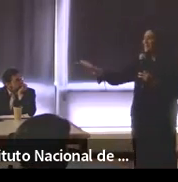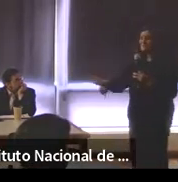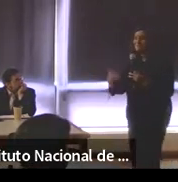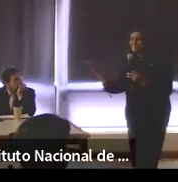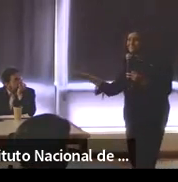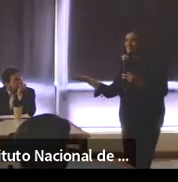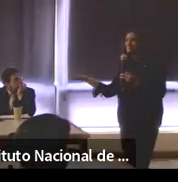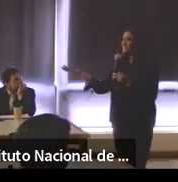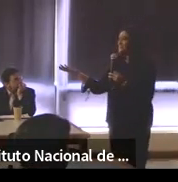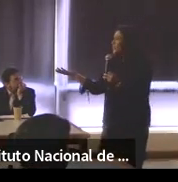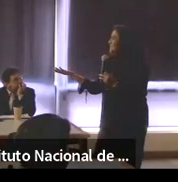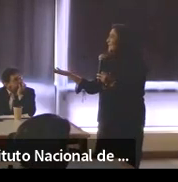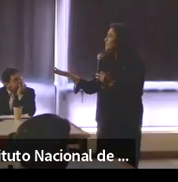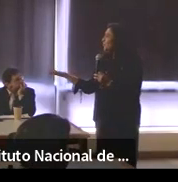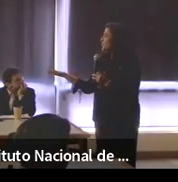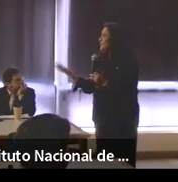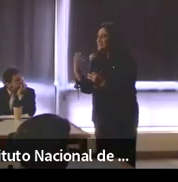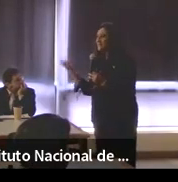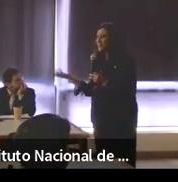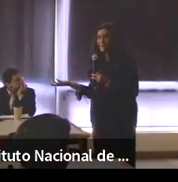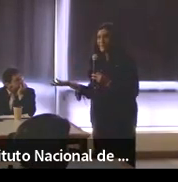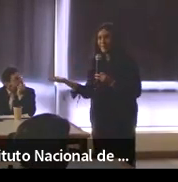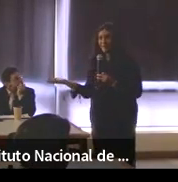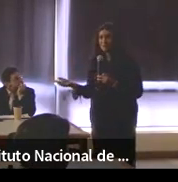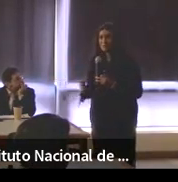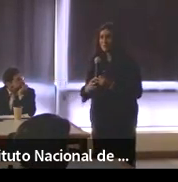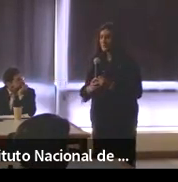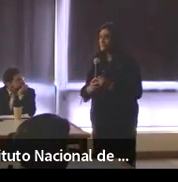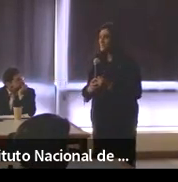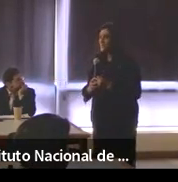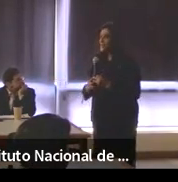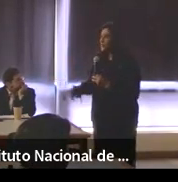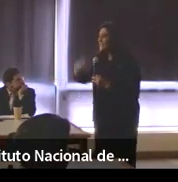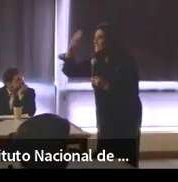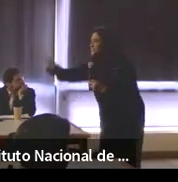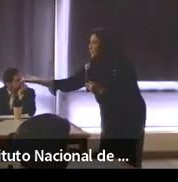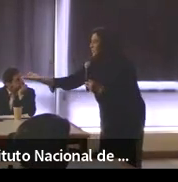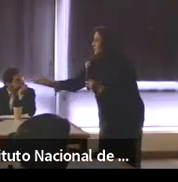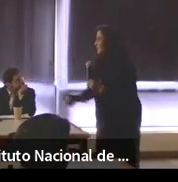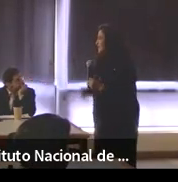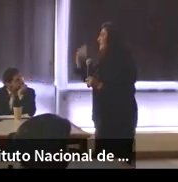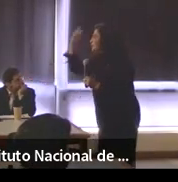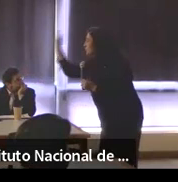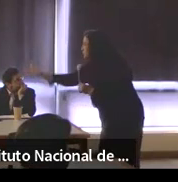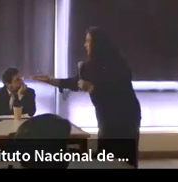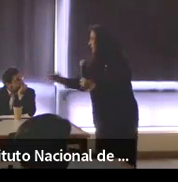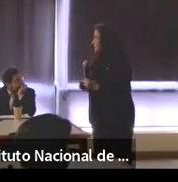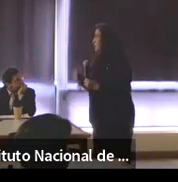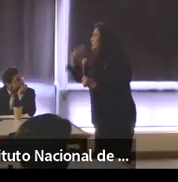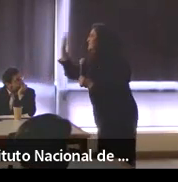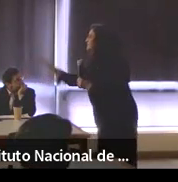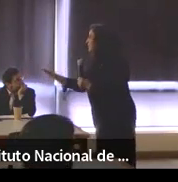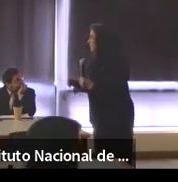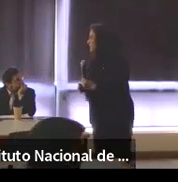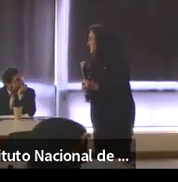no le no le saludó porque ella estaba en una llamada con su esposo y no quiso interrumpirla